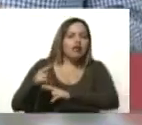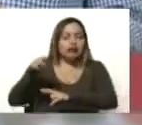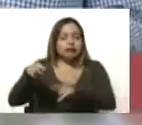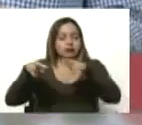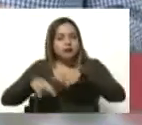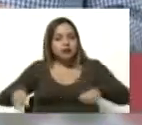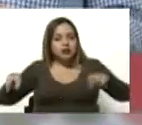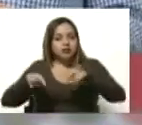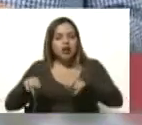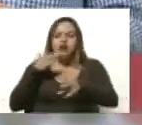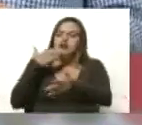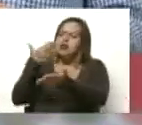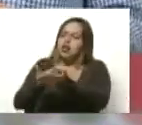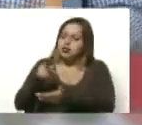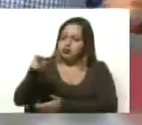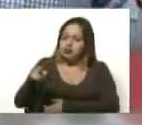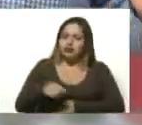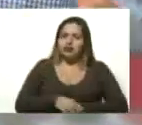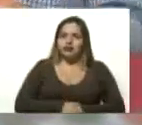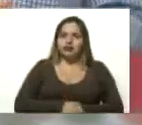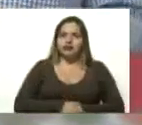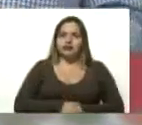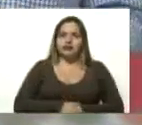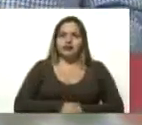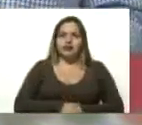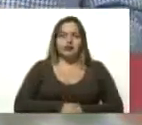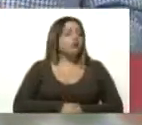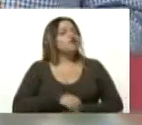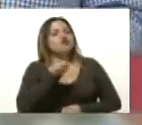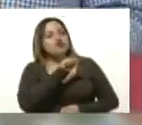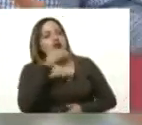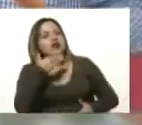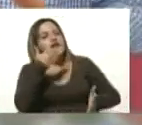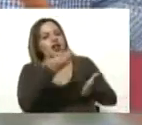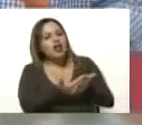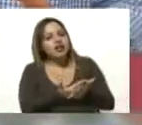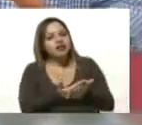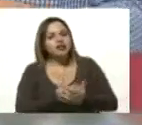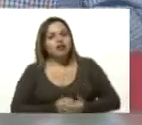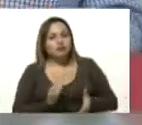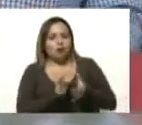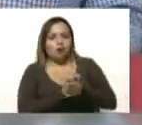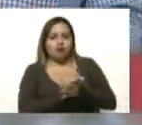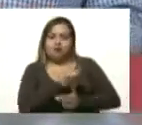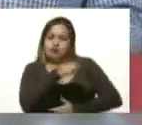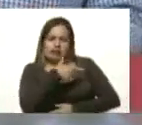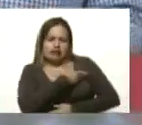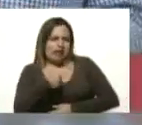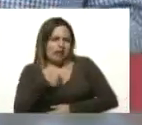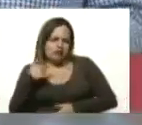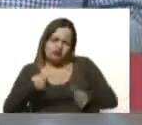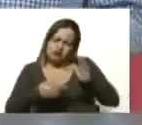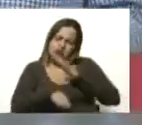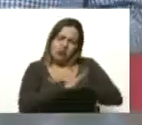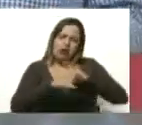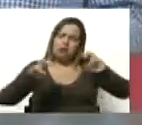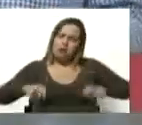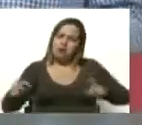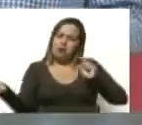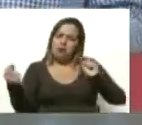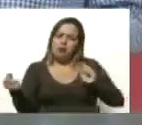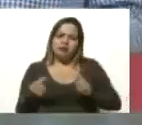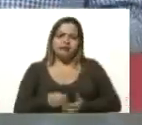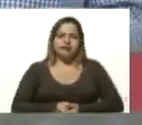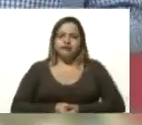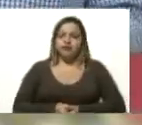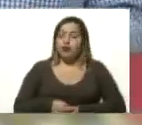País. Agradecidos con usted. Bueno, gracias, Boris. Cuando quieras, estaremos en el estudio. Bien,